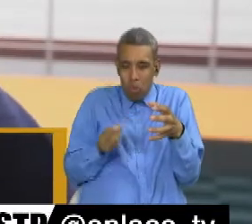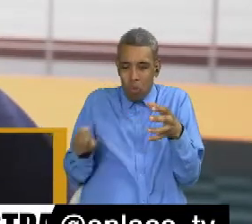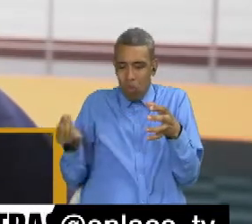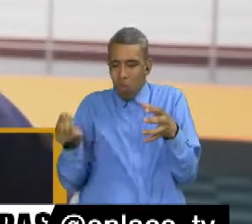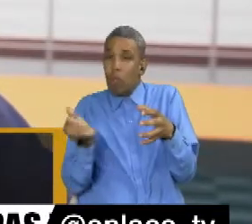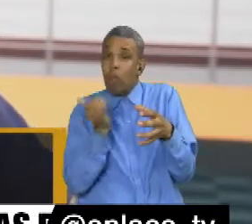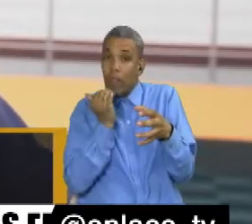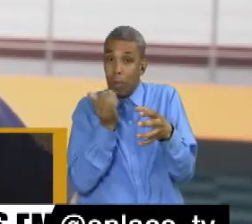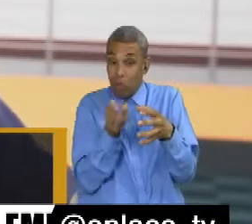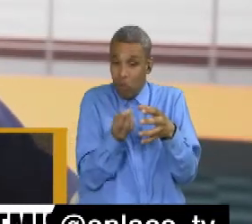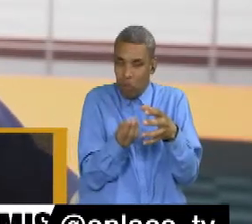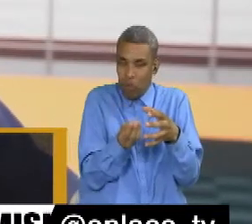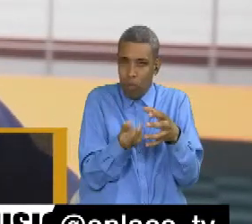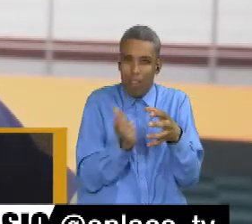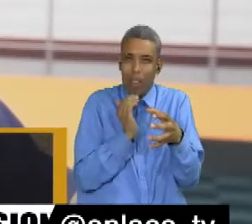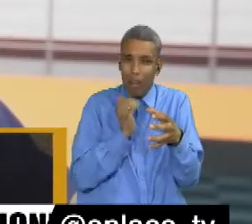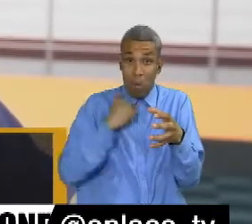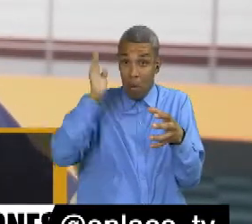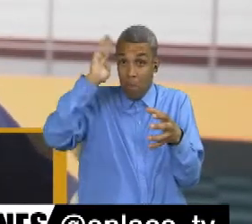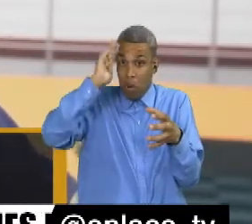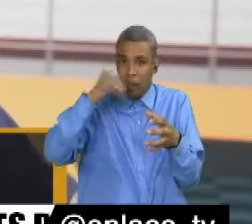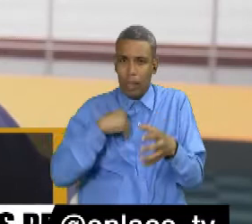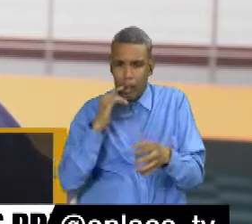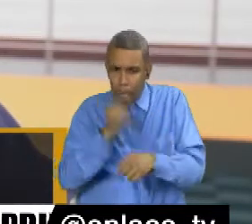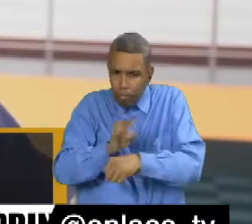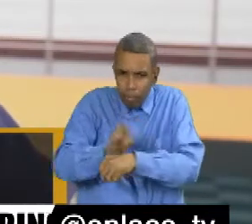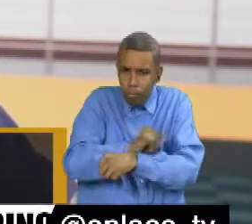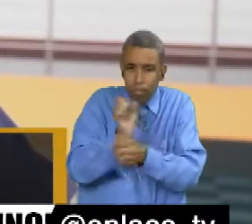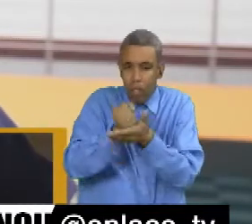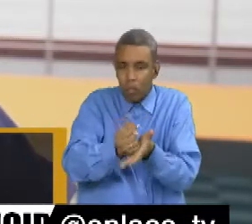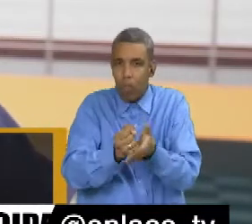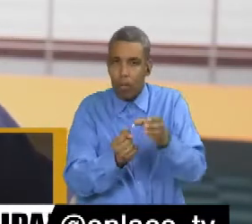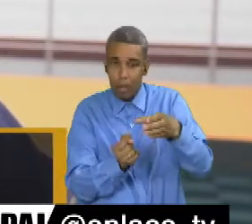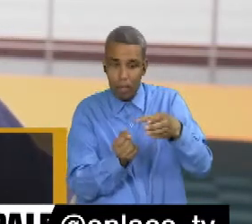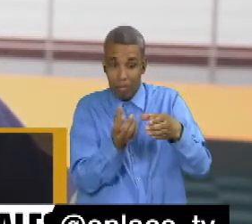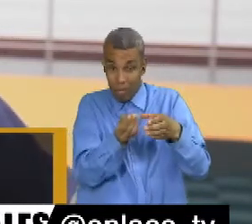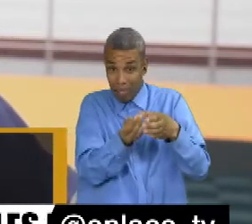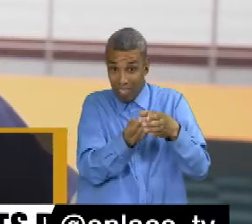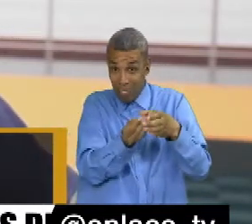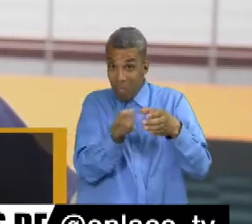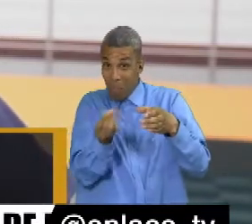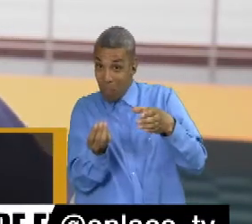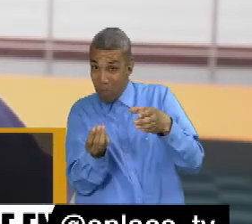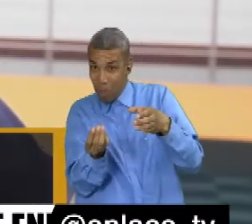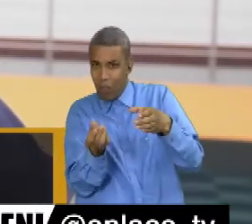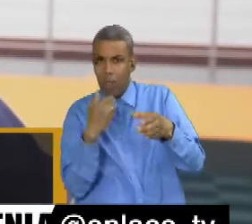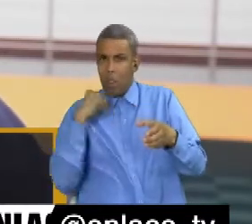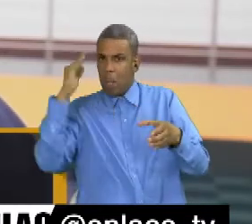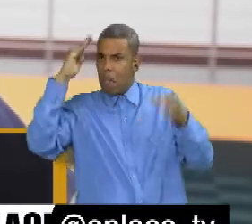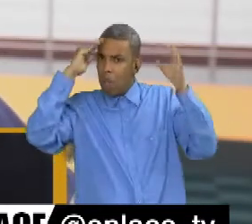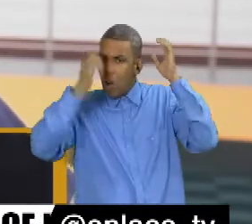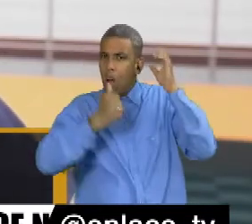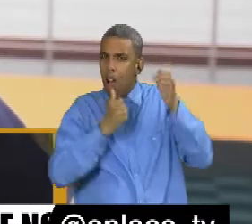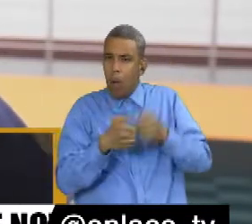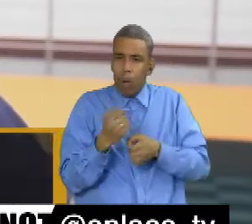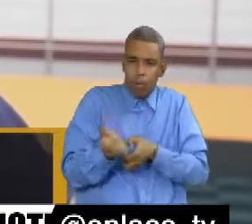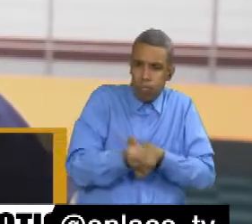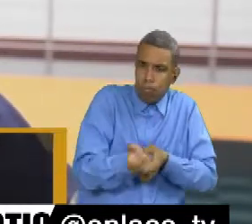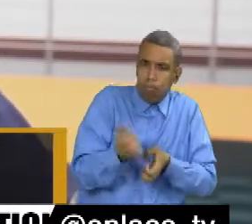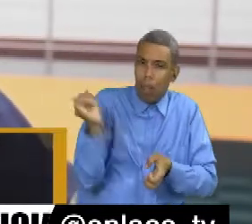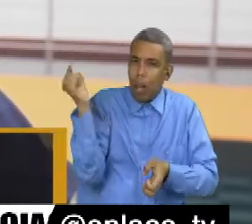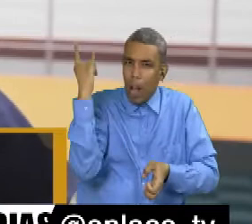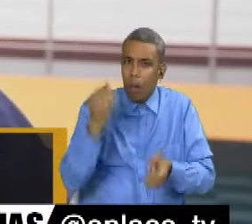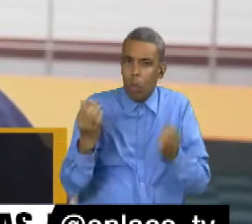seguridad ciudadana. Bomberos voluntarios, su responsabilidad básica es la extinción de incendios